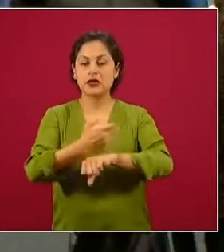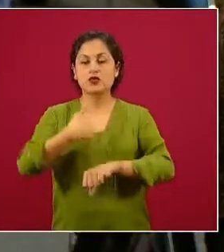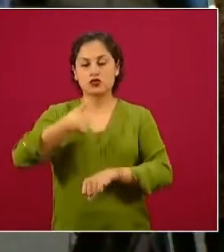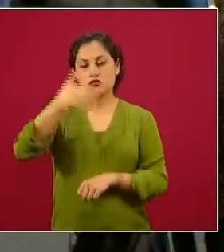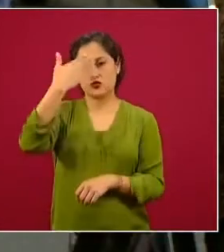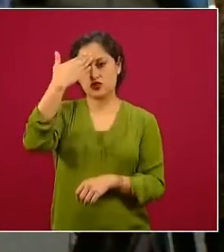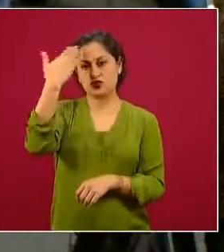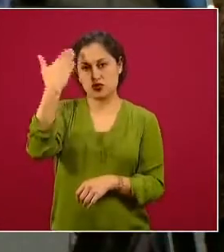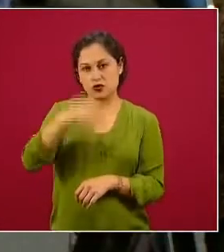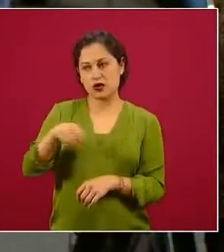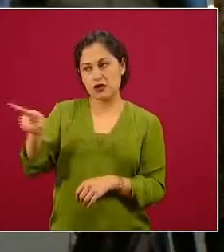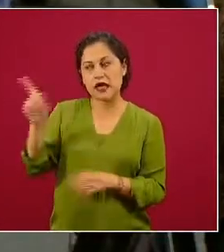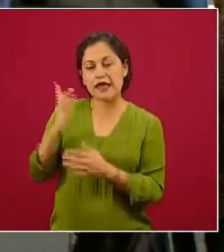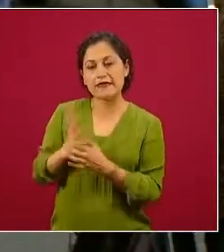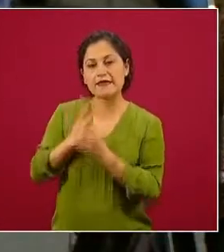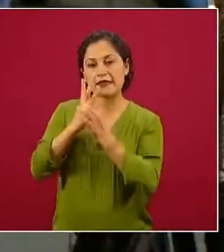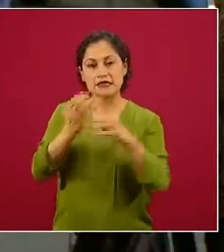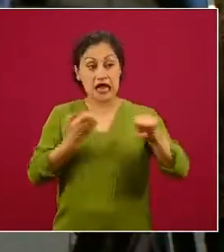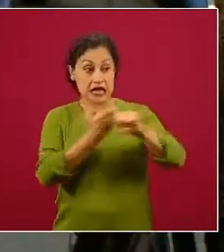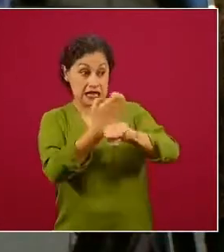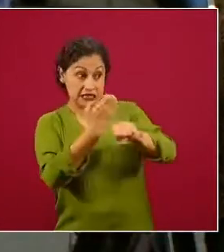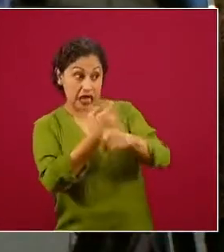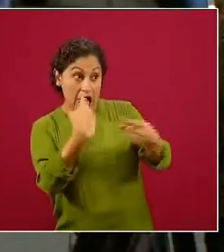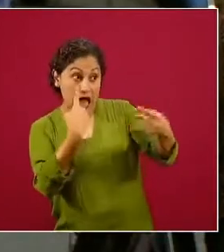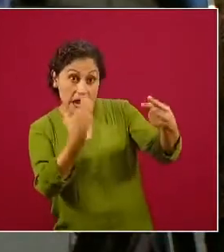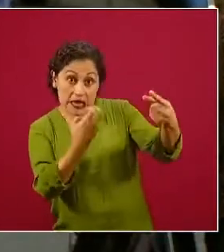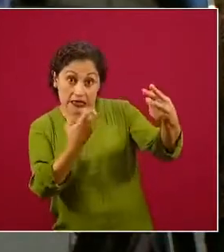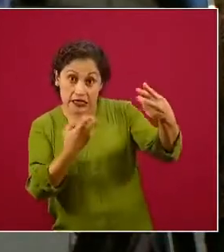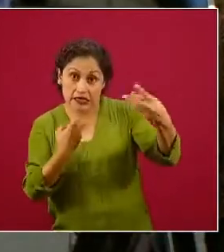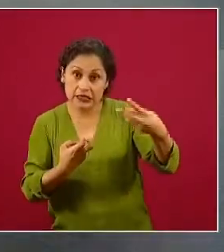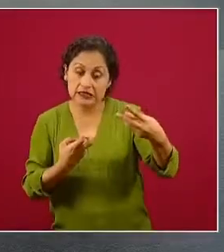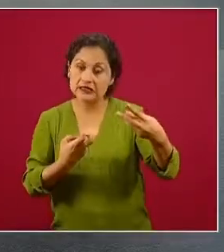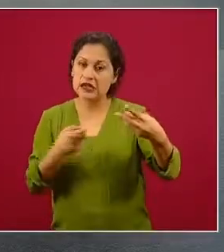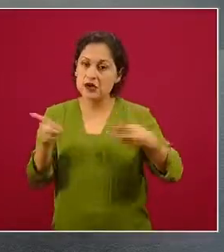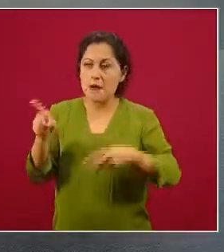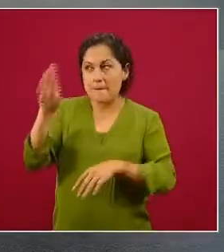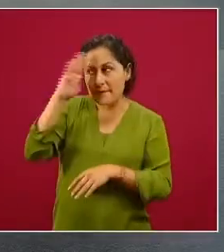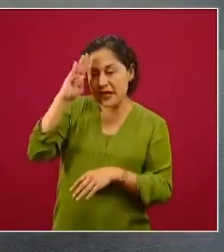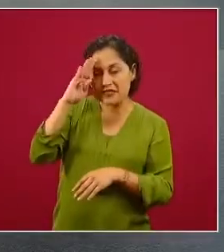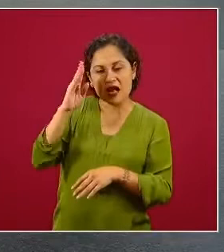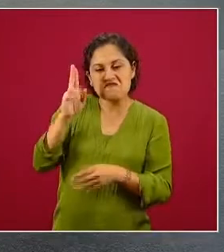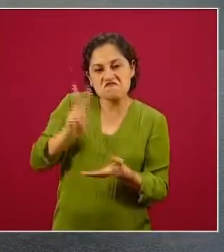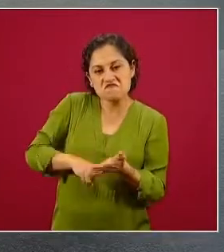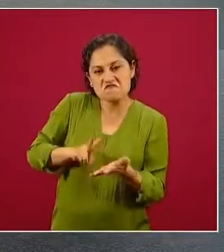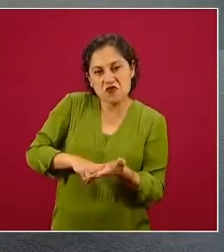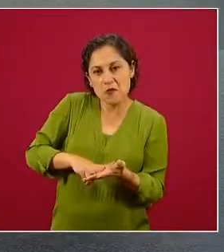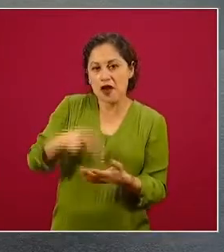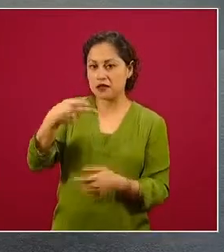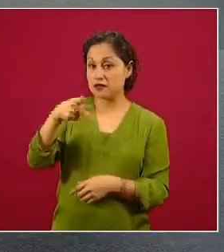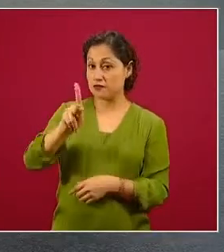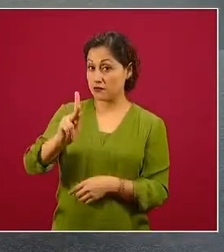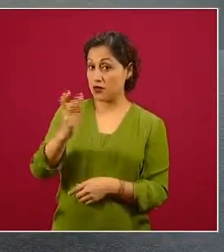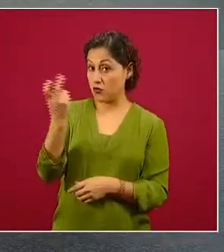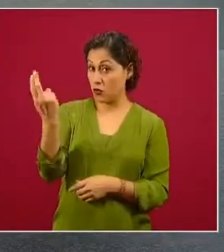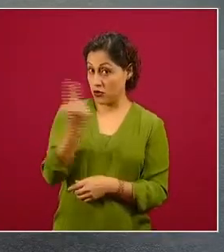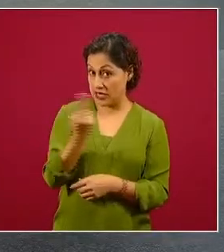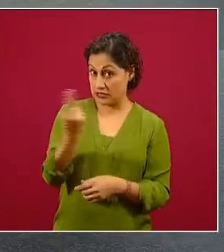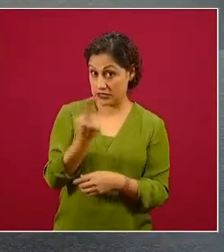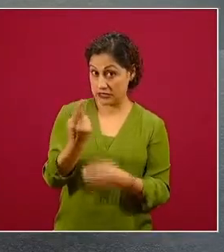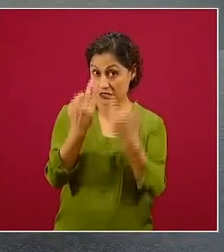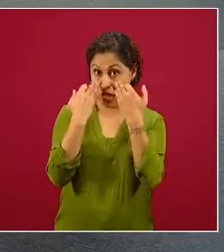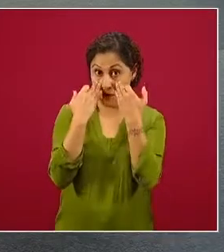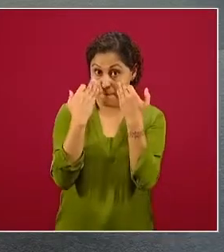conferencia. Yo creo que por el contrario, siendo un instrumento transparente, es importante mencionar qué estados, si no por omisión,